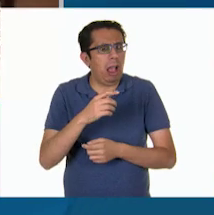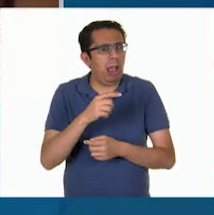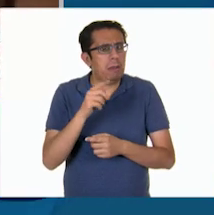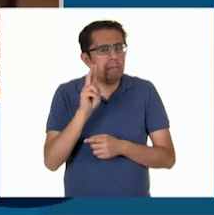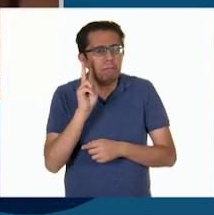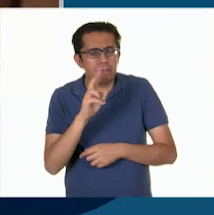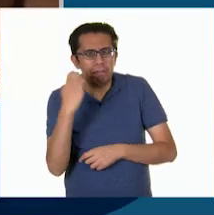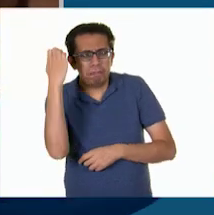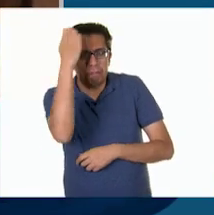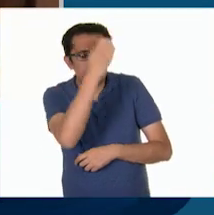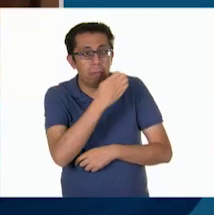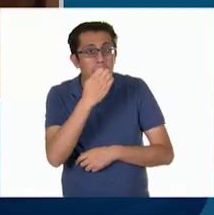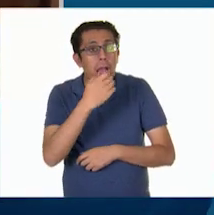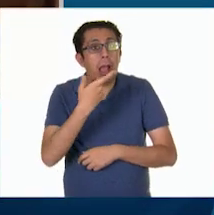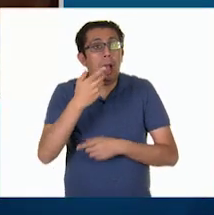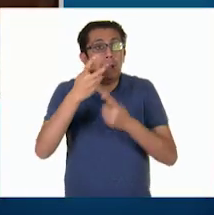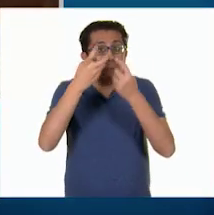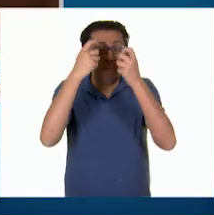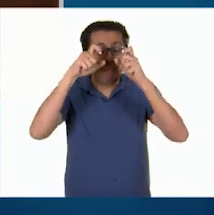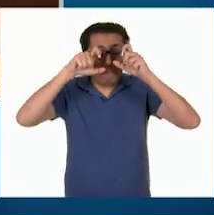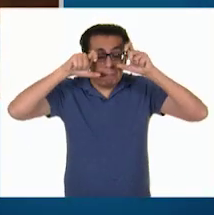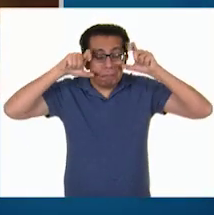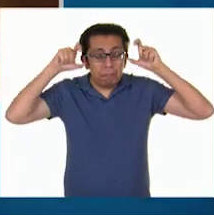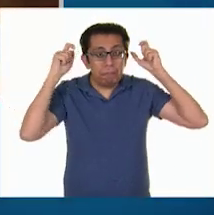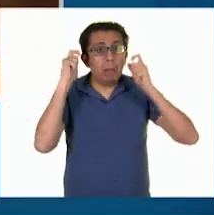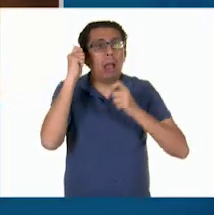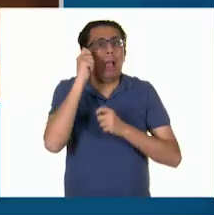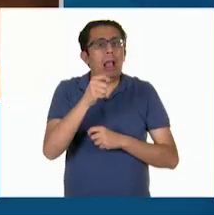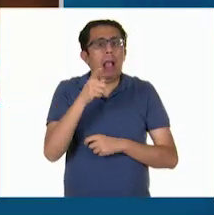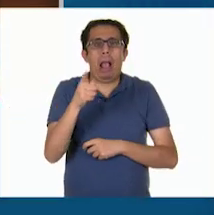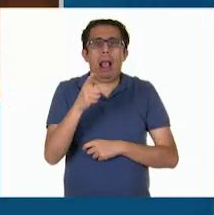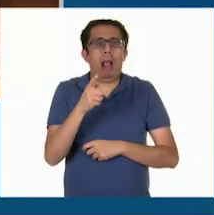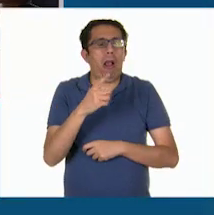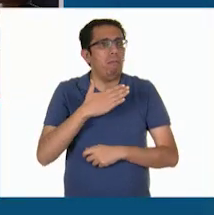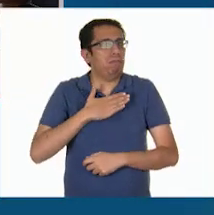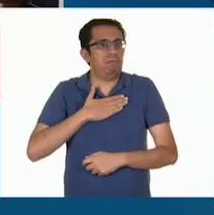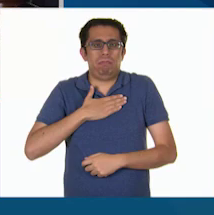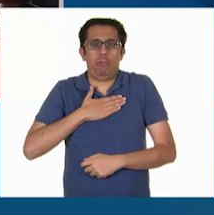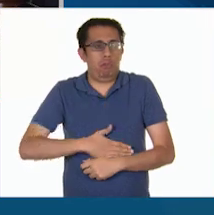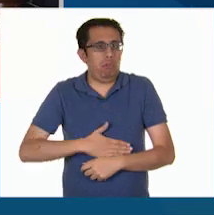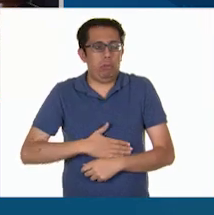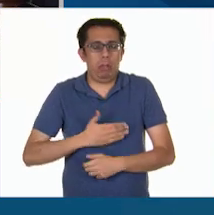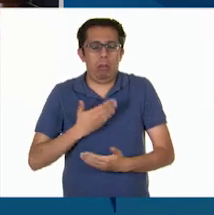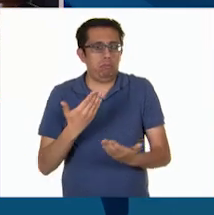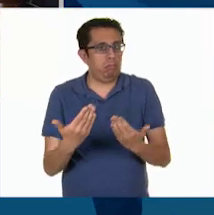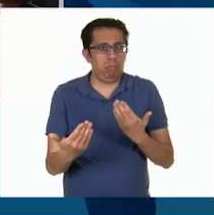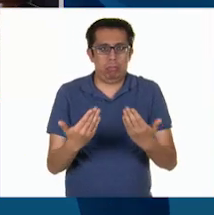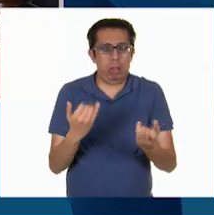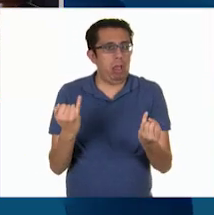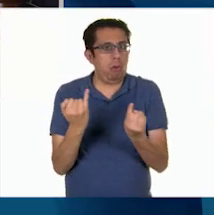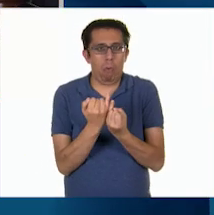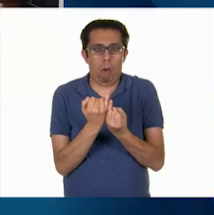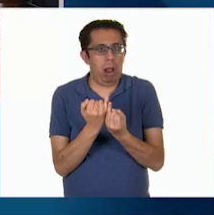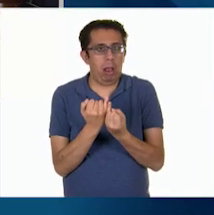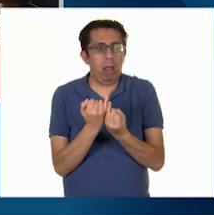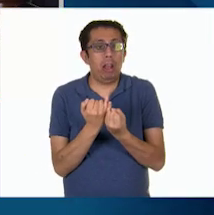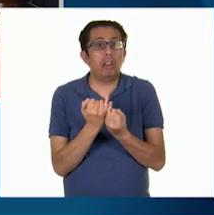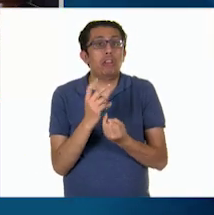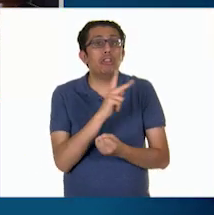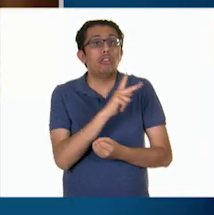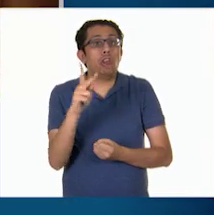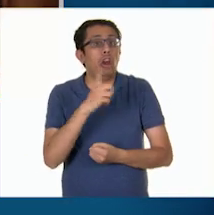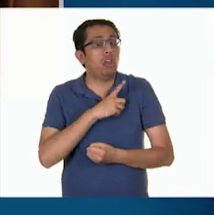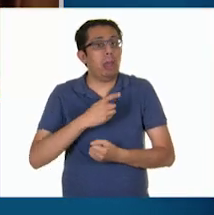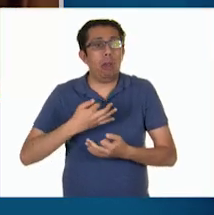ejemplo, que la venda que cubre sus ojos representa la imparcialidad al resolver. Esto significa que todos tenemos que ser juzgados por